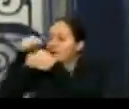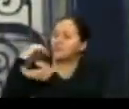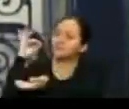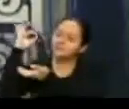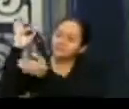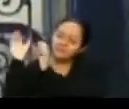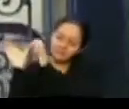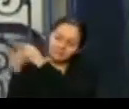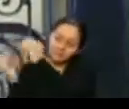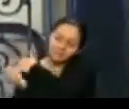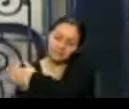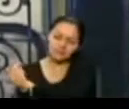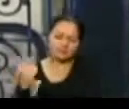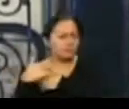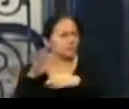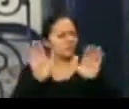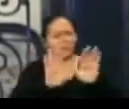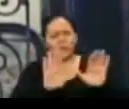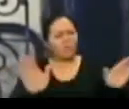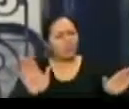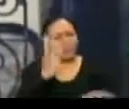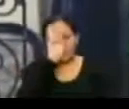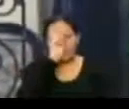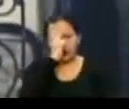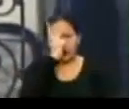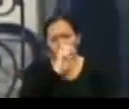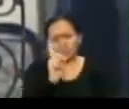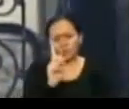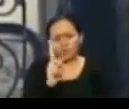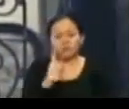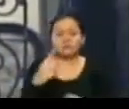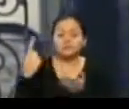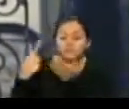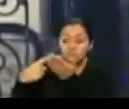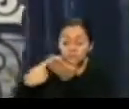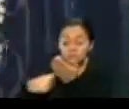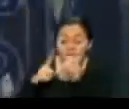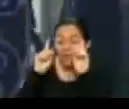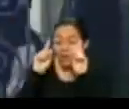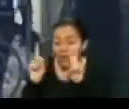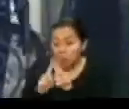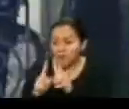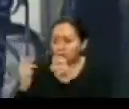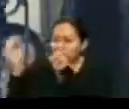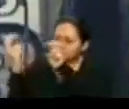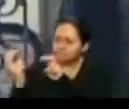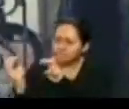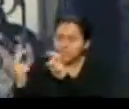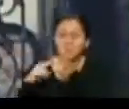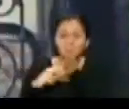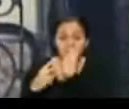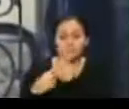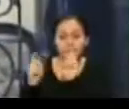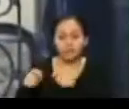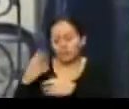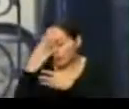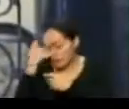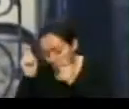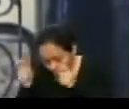cuantos. No se equivoquen, consensuar entre comillas con esa gente implica